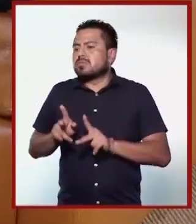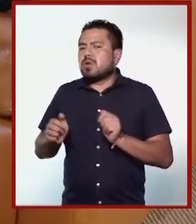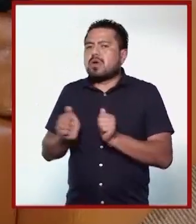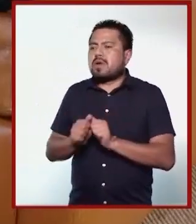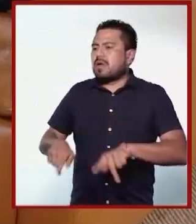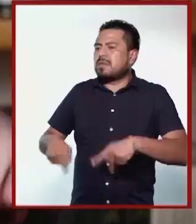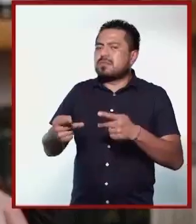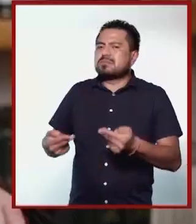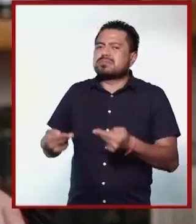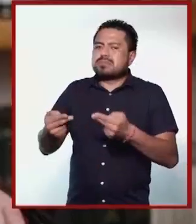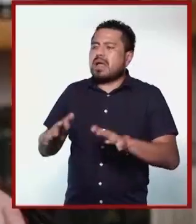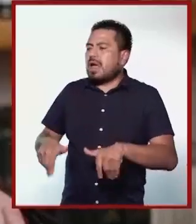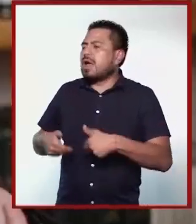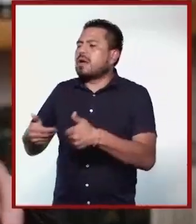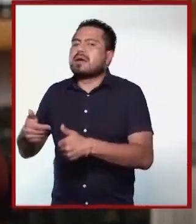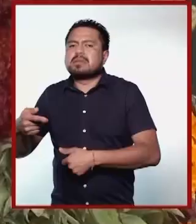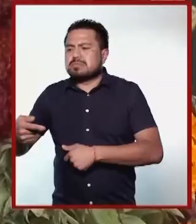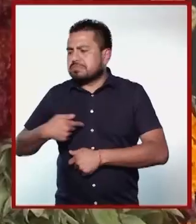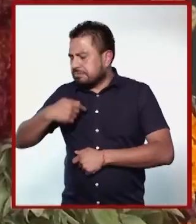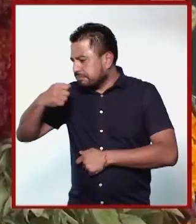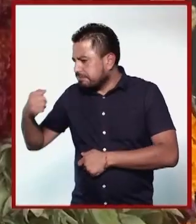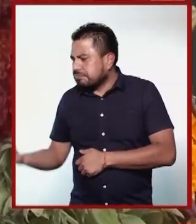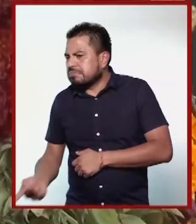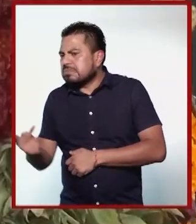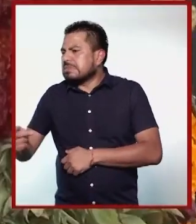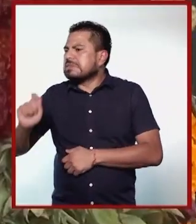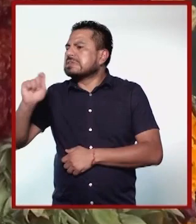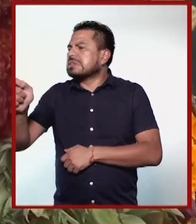vendedores ambulantes, pregunté qué es lo